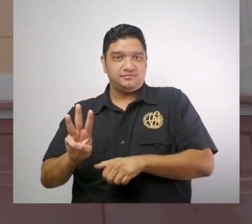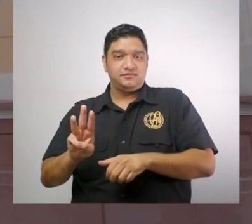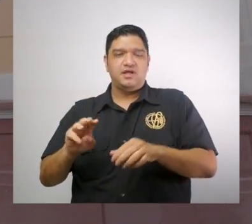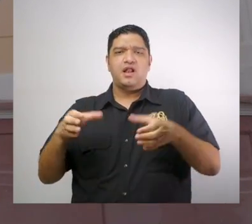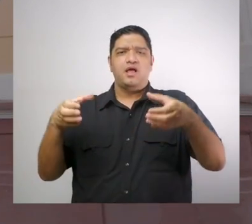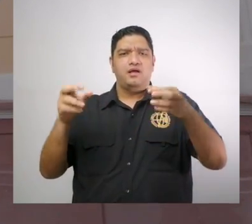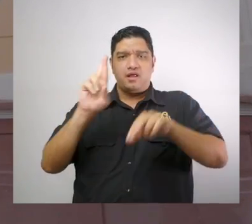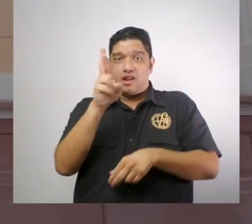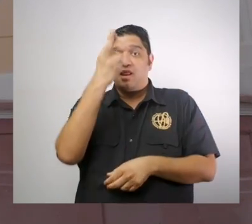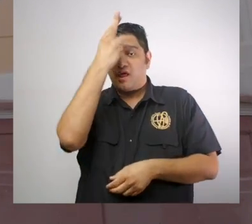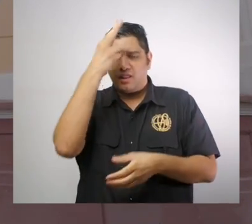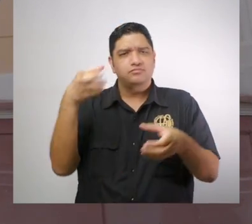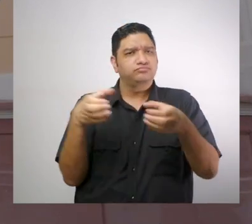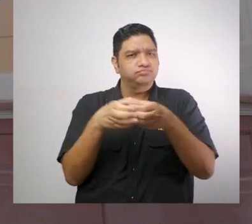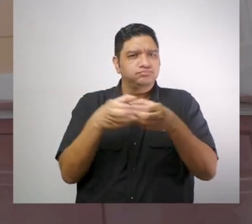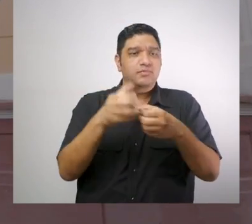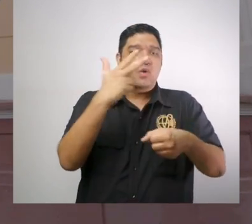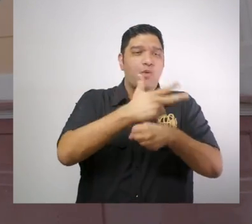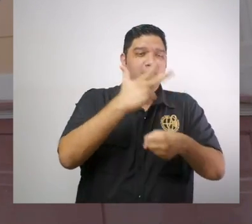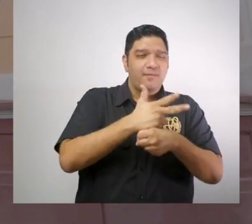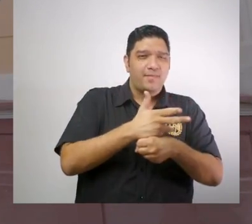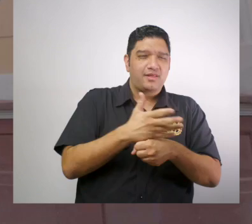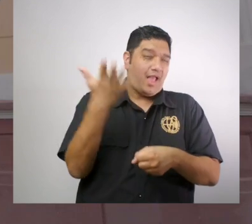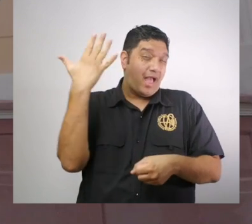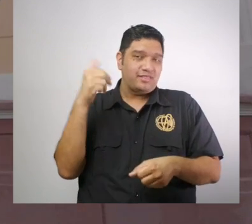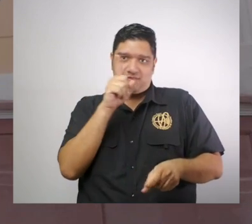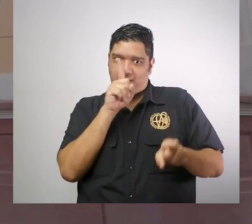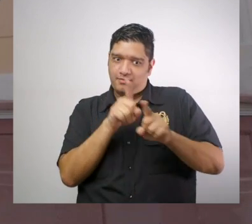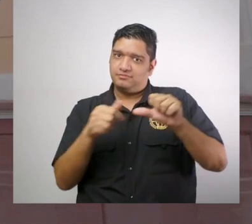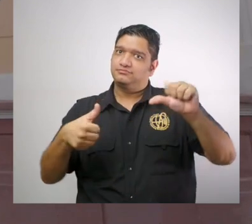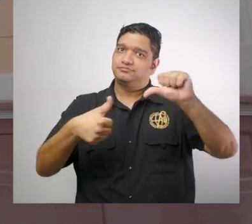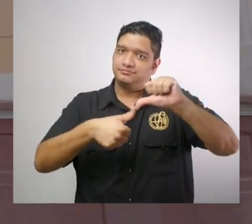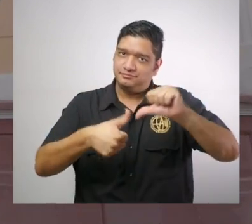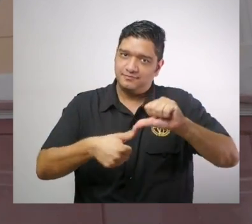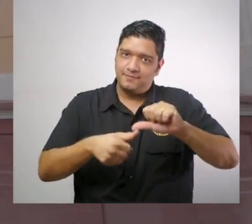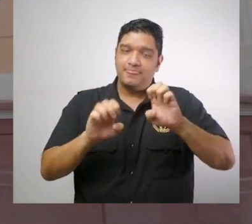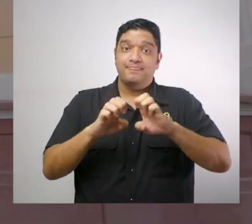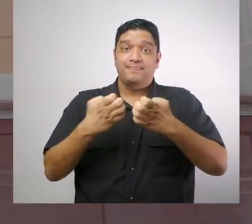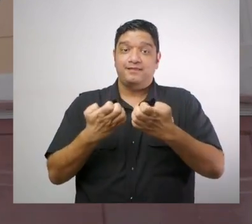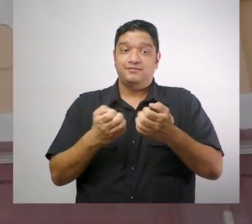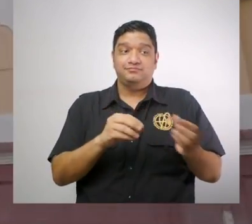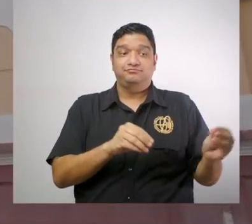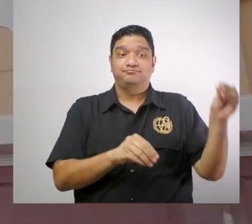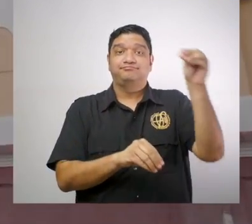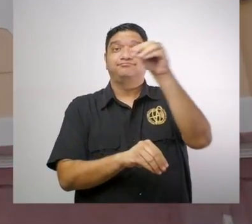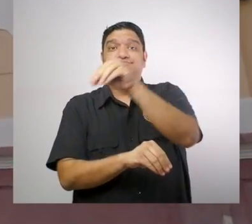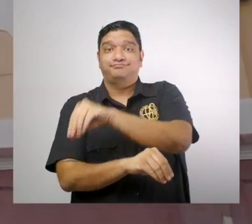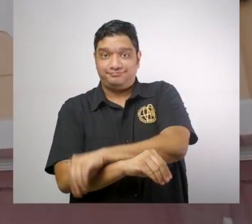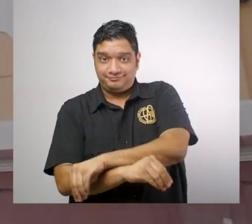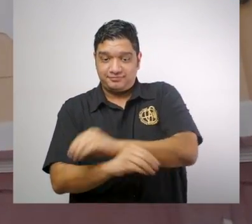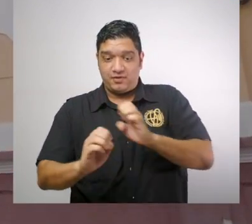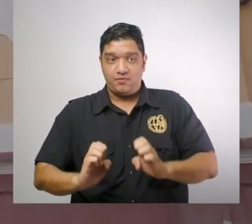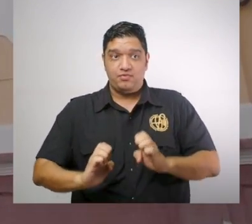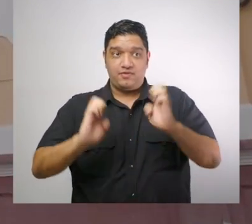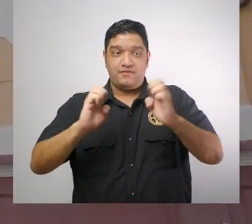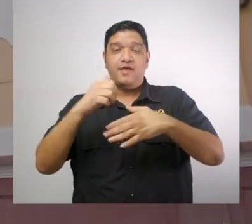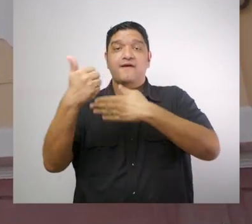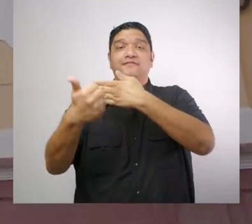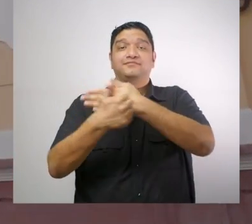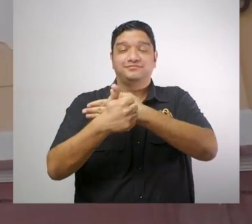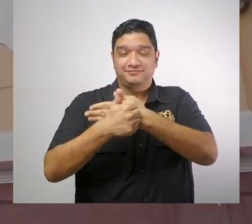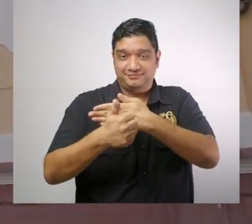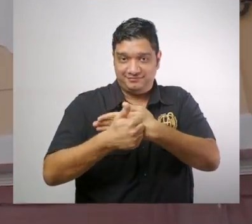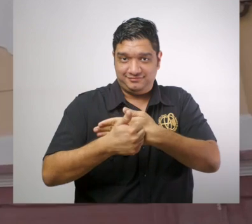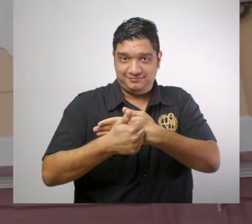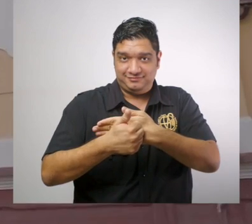es decir, de Centroamérica, se establecieron en un edificio frente a la iglesia